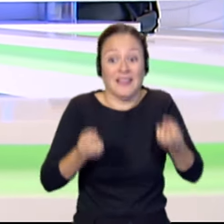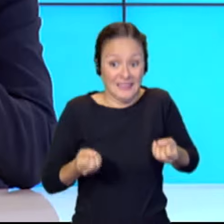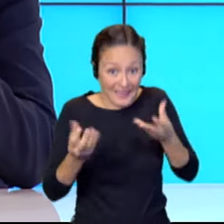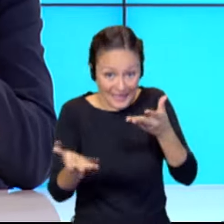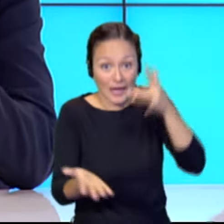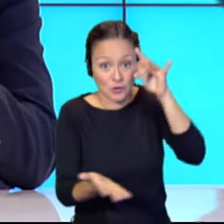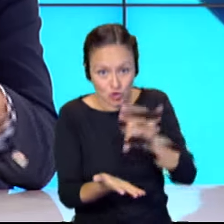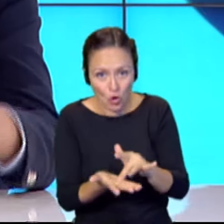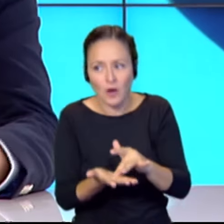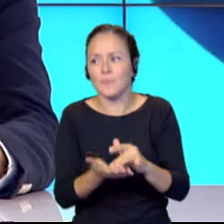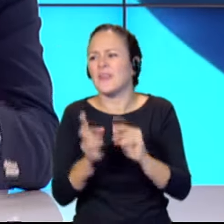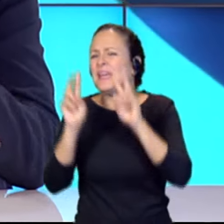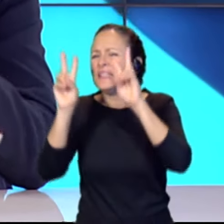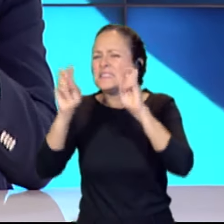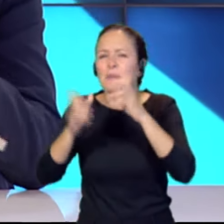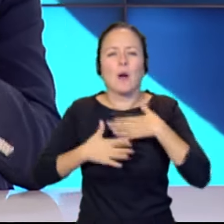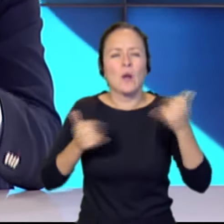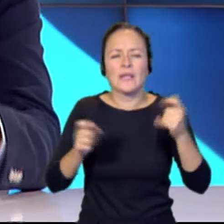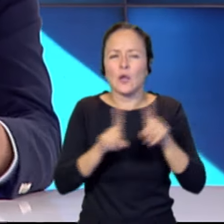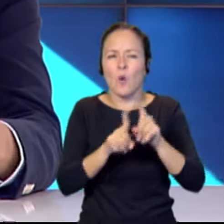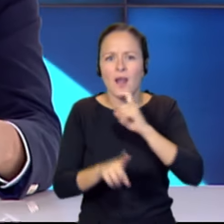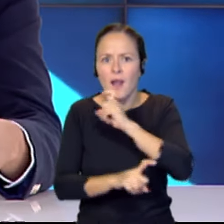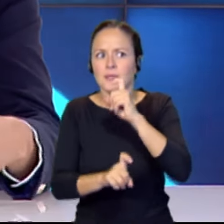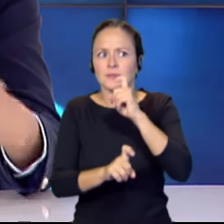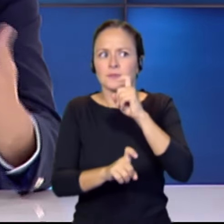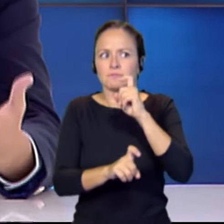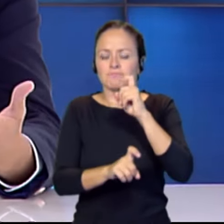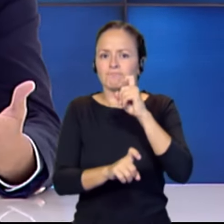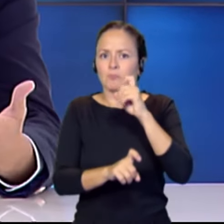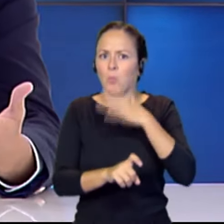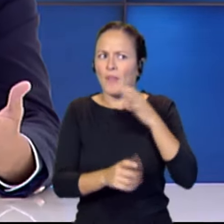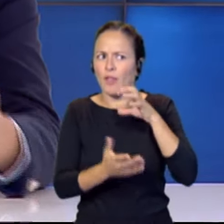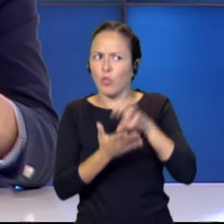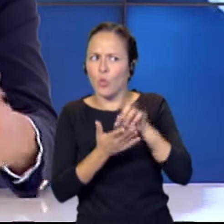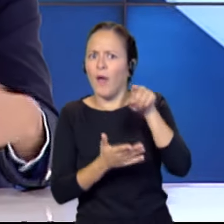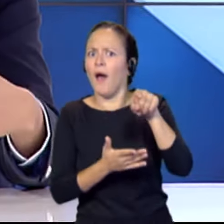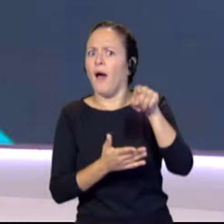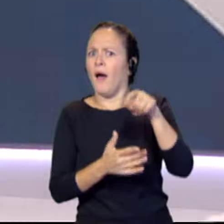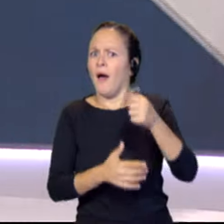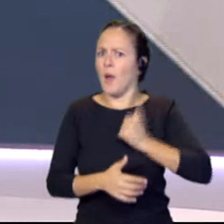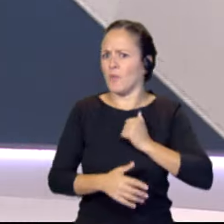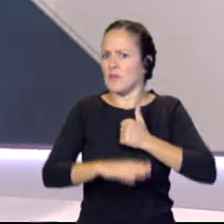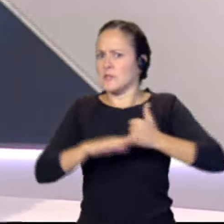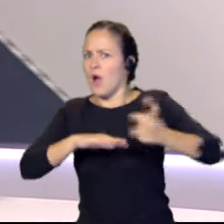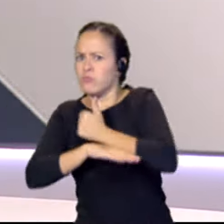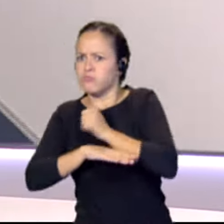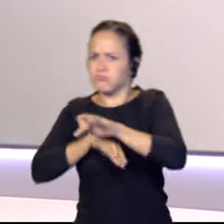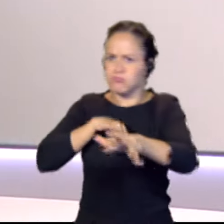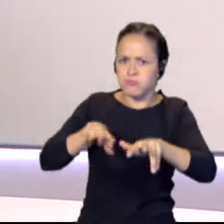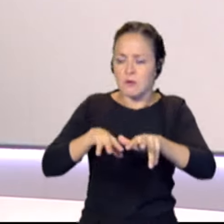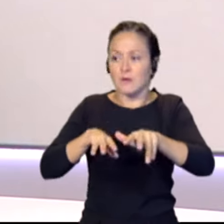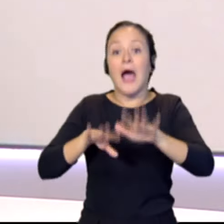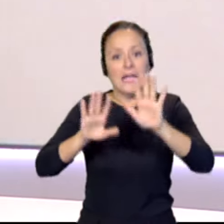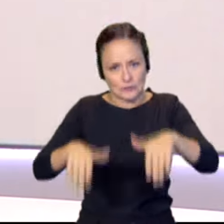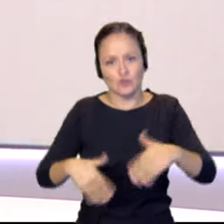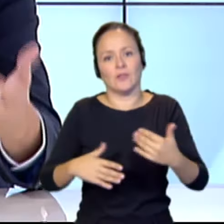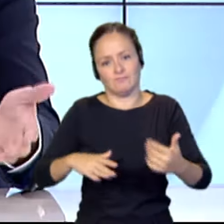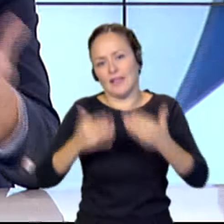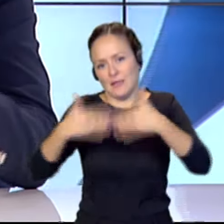que pueda digamos dar la la mínima duda de que puede haber hecho algún tipo de de de influencia en esa reunión pues